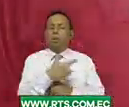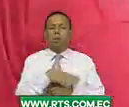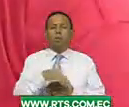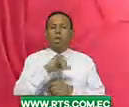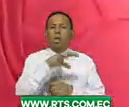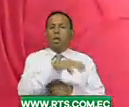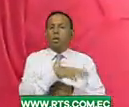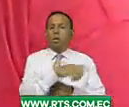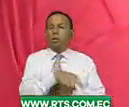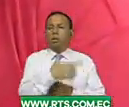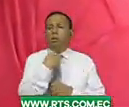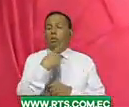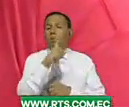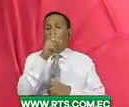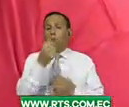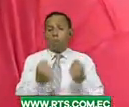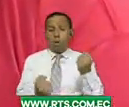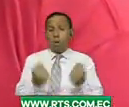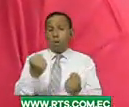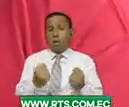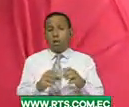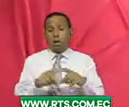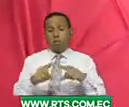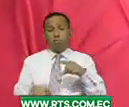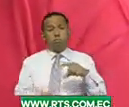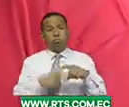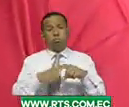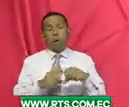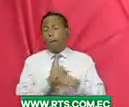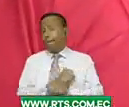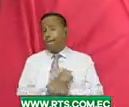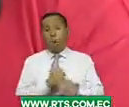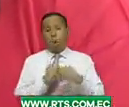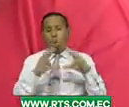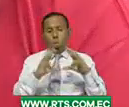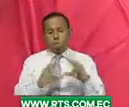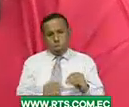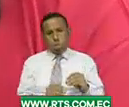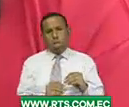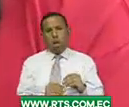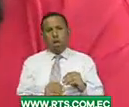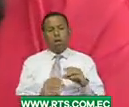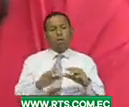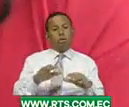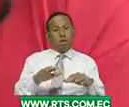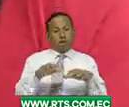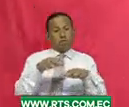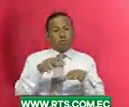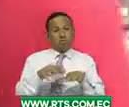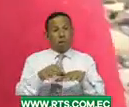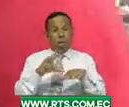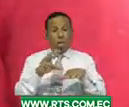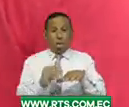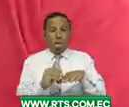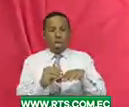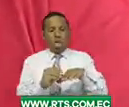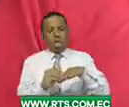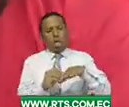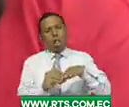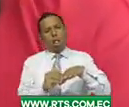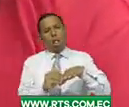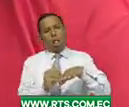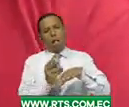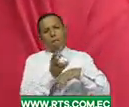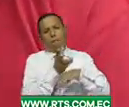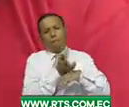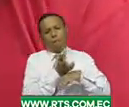volqueta se le reventó una llanta y al reventársele la llanta se escora totalmente para un lado de la embarcación. Entonces se rodaron, pero